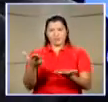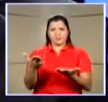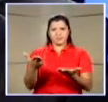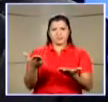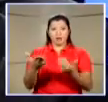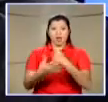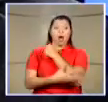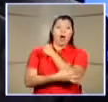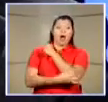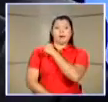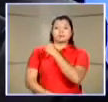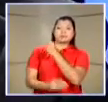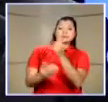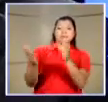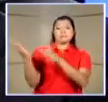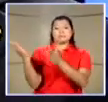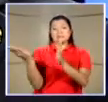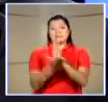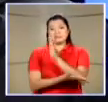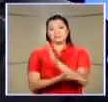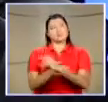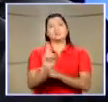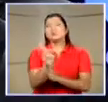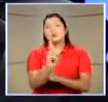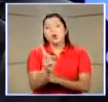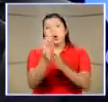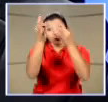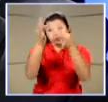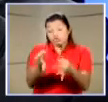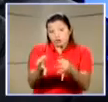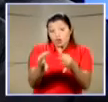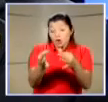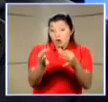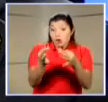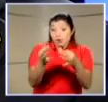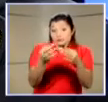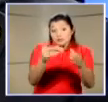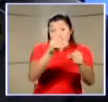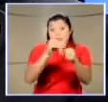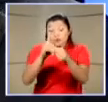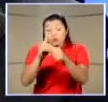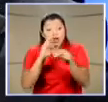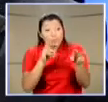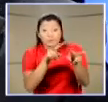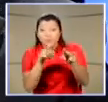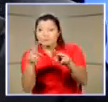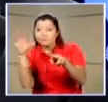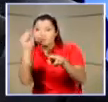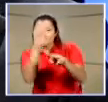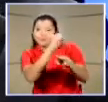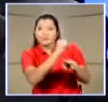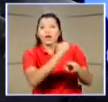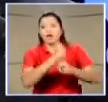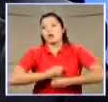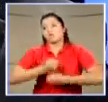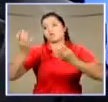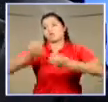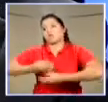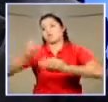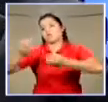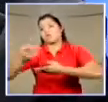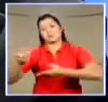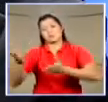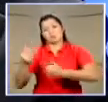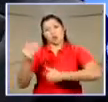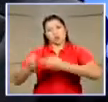un corte donde los diputados han encontrado que habían excesos de gastos que para ellos no eran justificables y empiezan a hacer recortes.